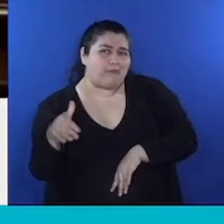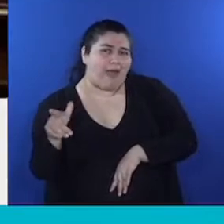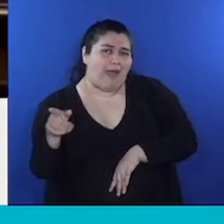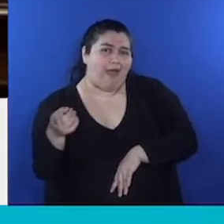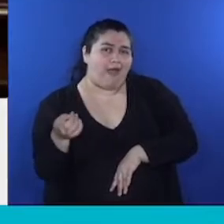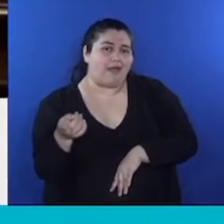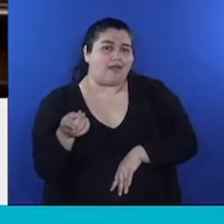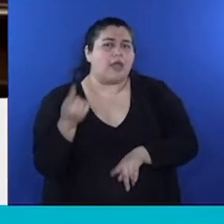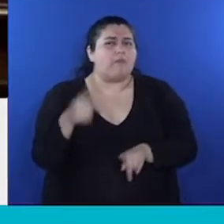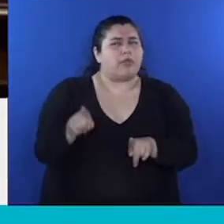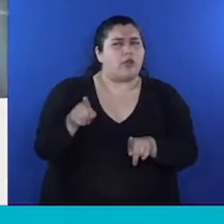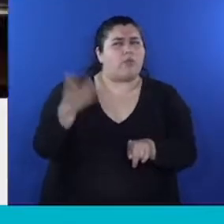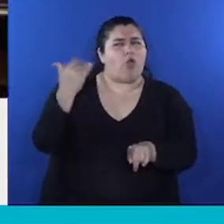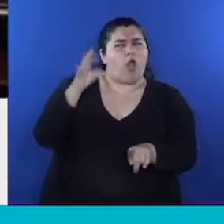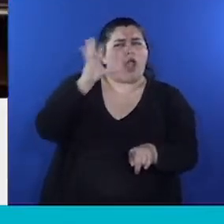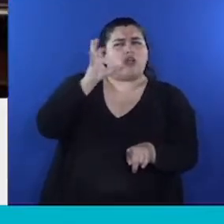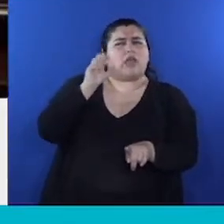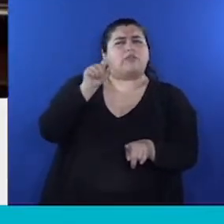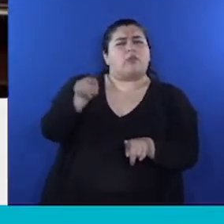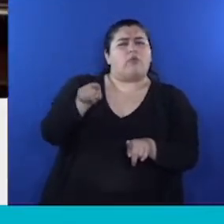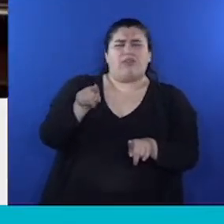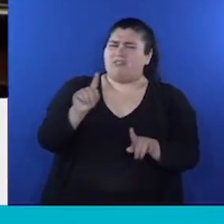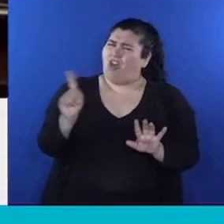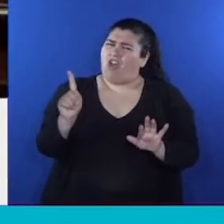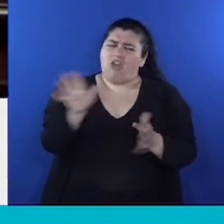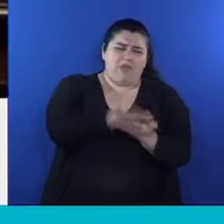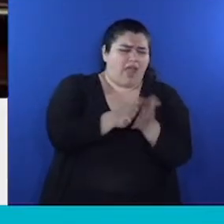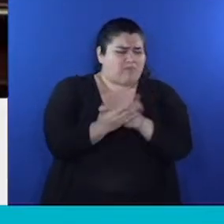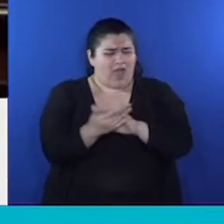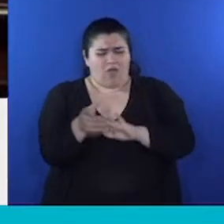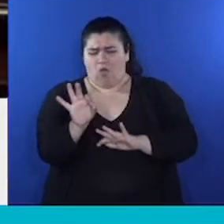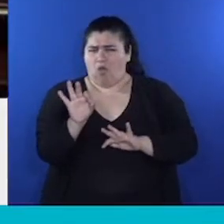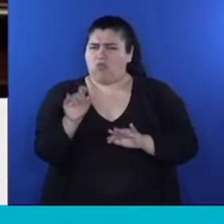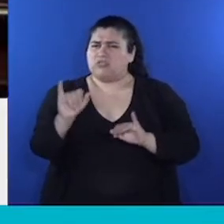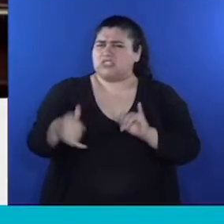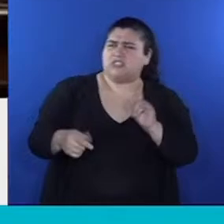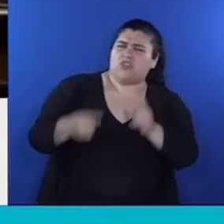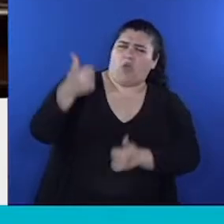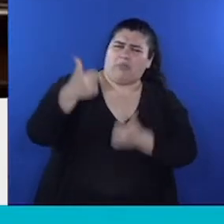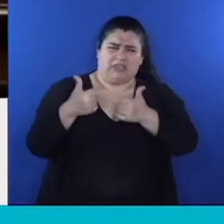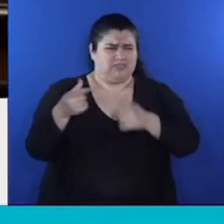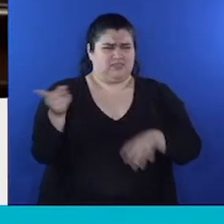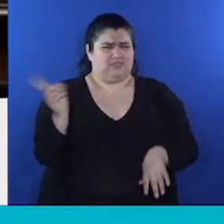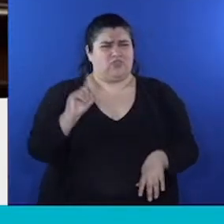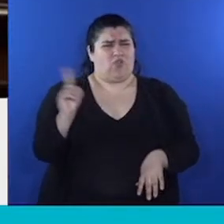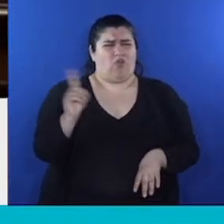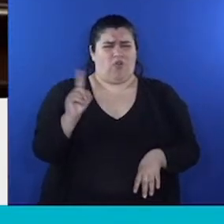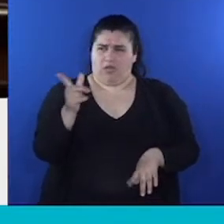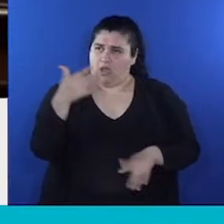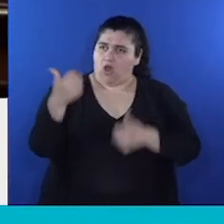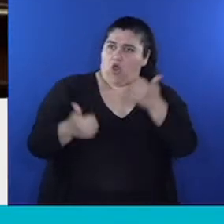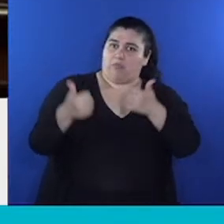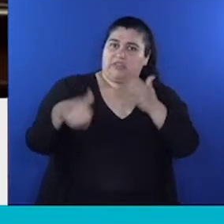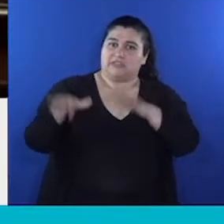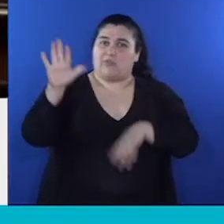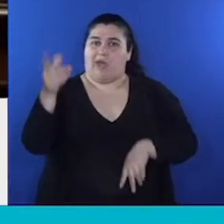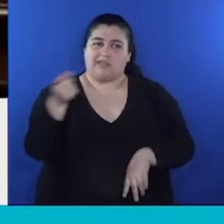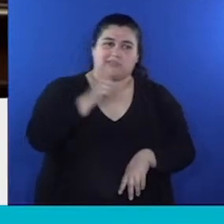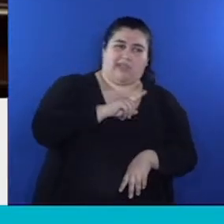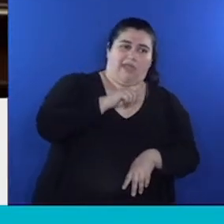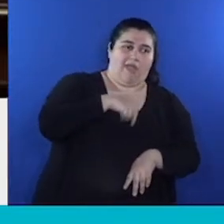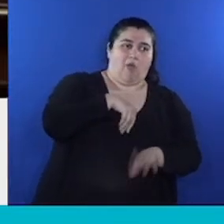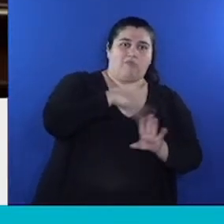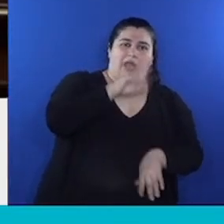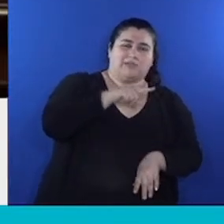pero vos quisiste... No se compensa eso. Hacemos como una competencia a ver quién es más delincuente, señor presidente.